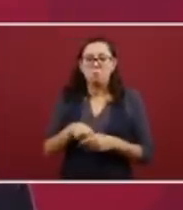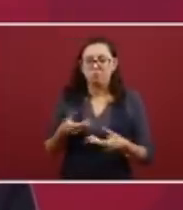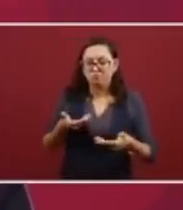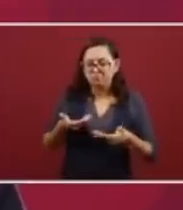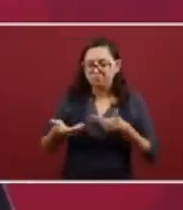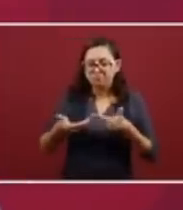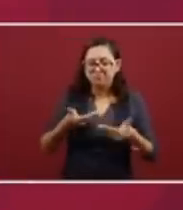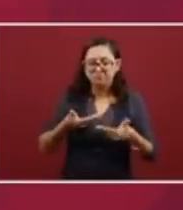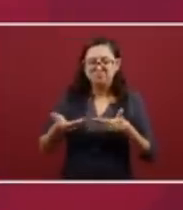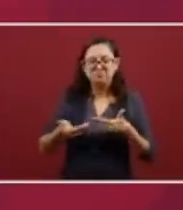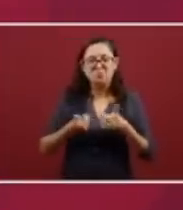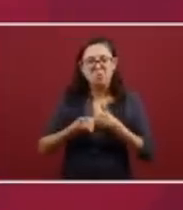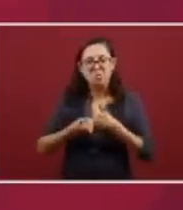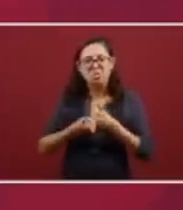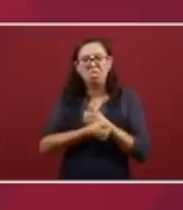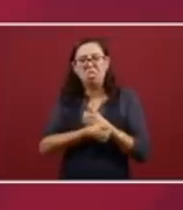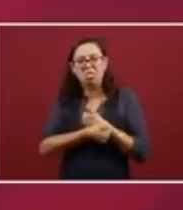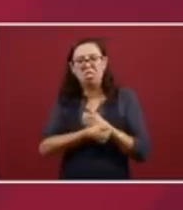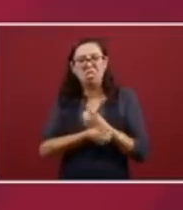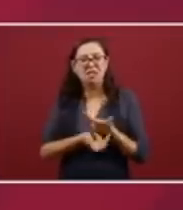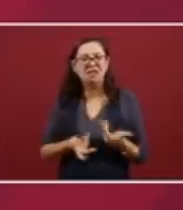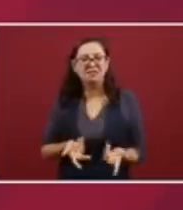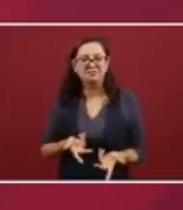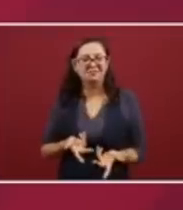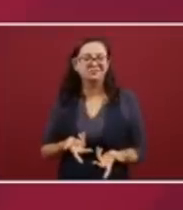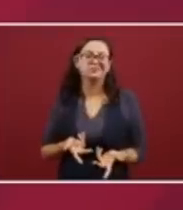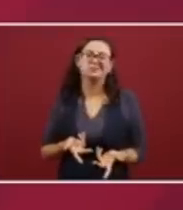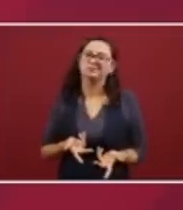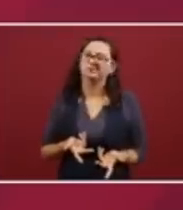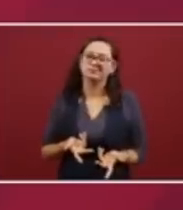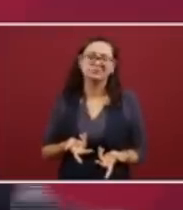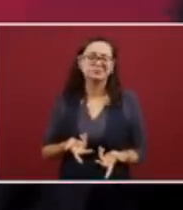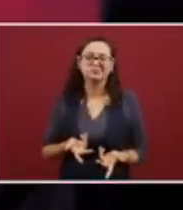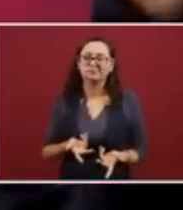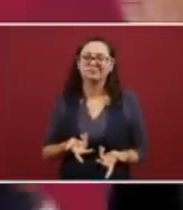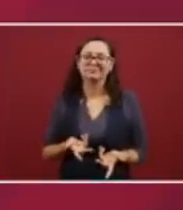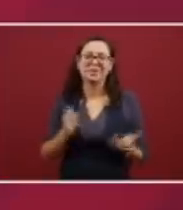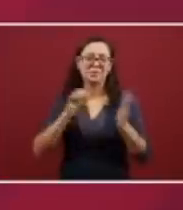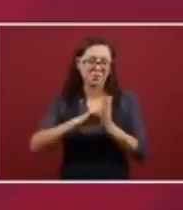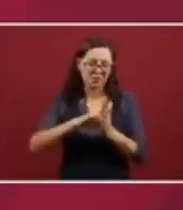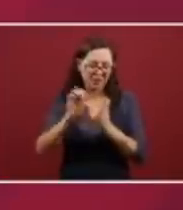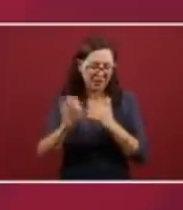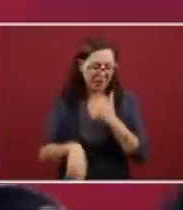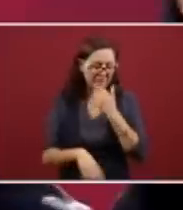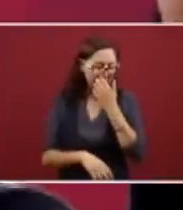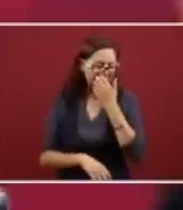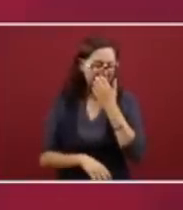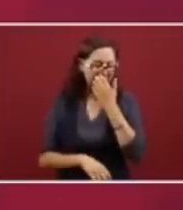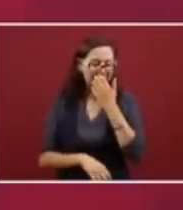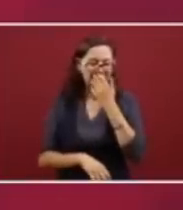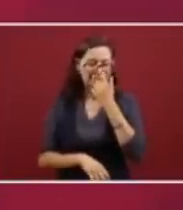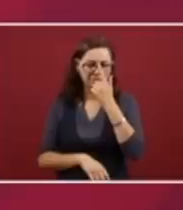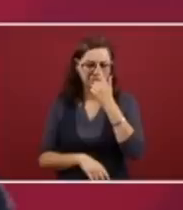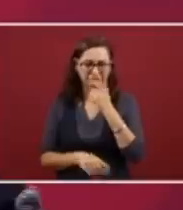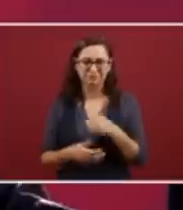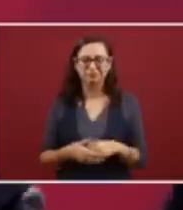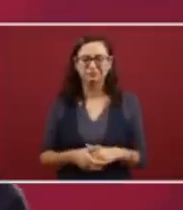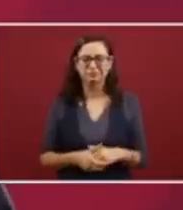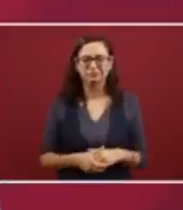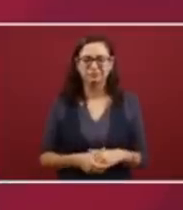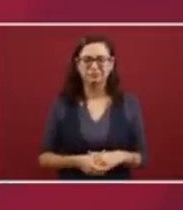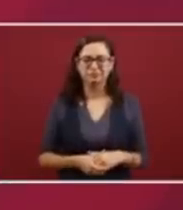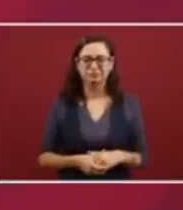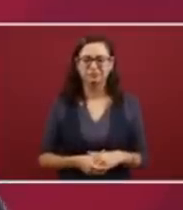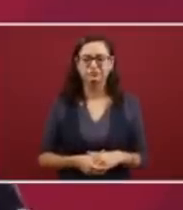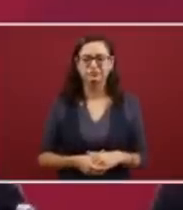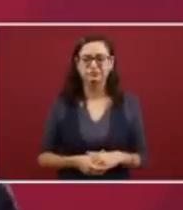bueno había casos en donde esté impusieron la